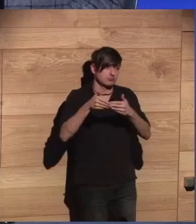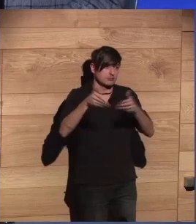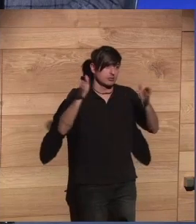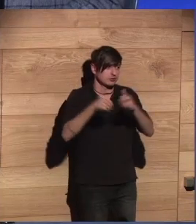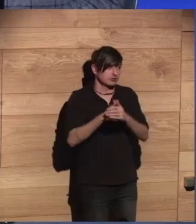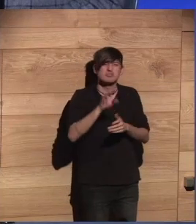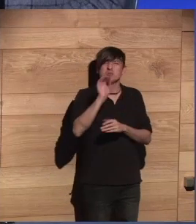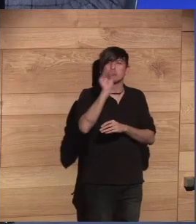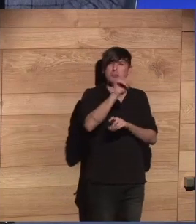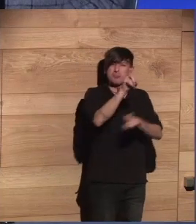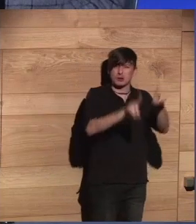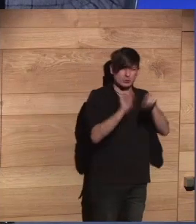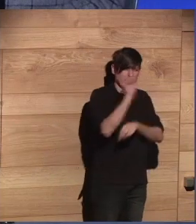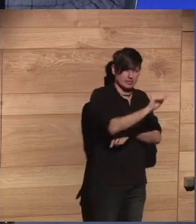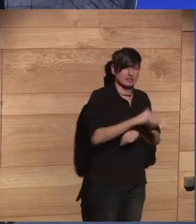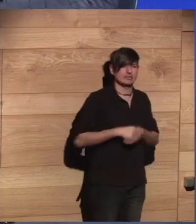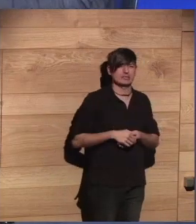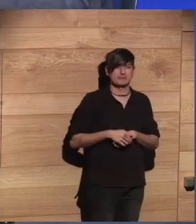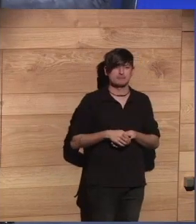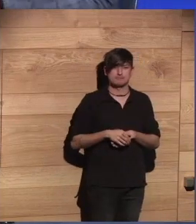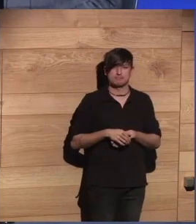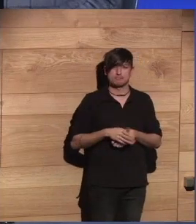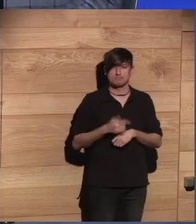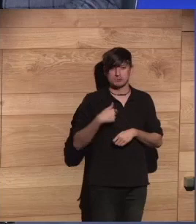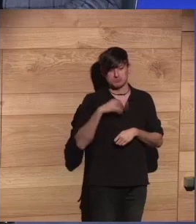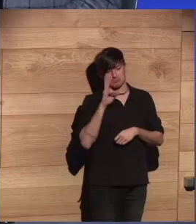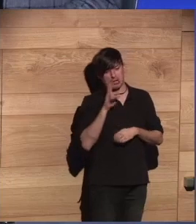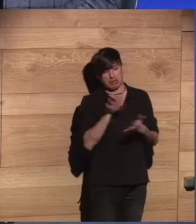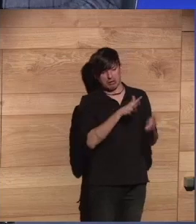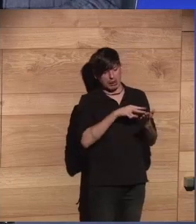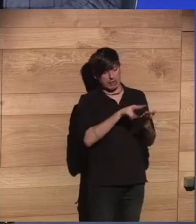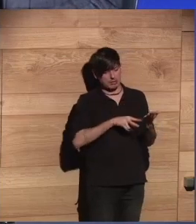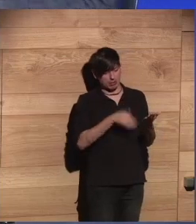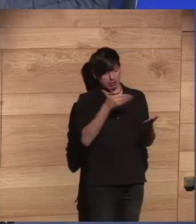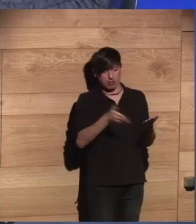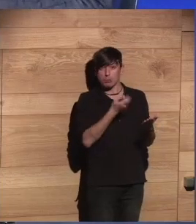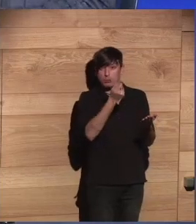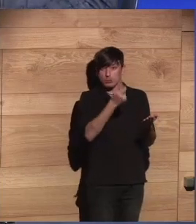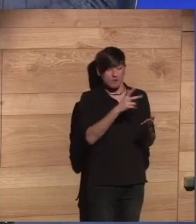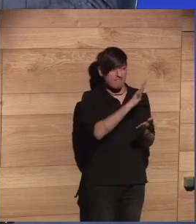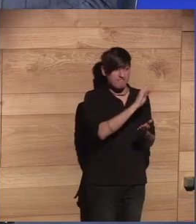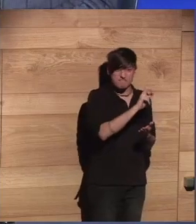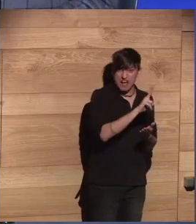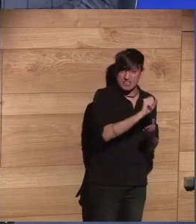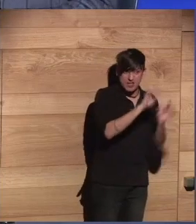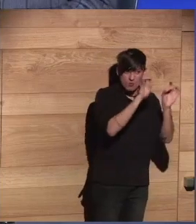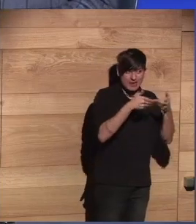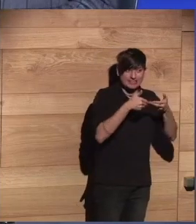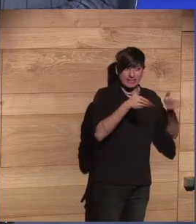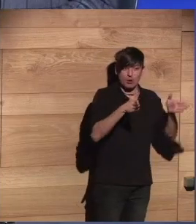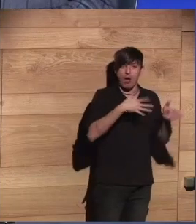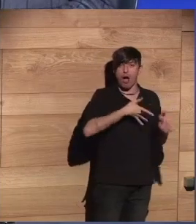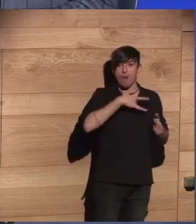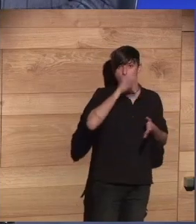Y una pregunta, yo viendo un poco y leyendo, es decir, le pasa un poco a Falla en el estreno del Amor Brujo